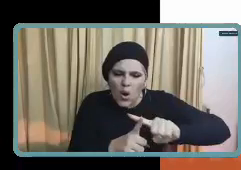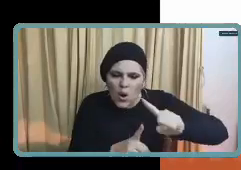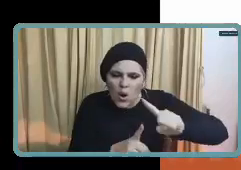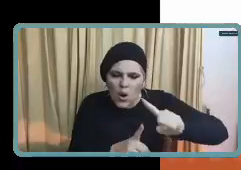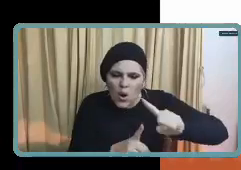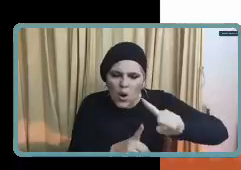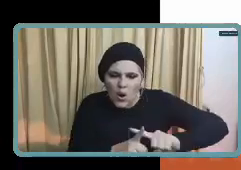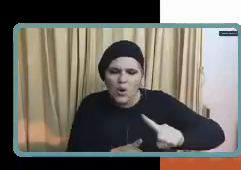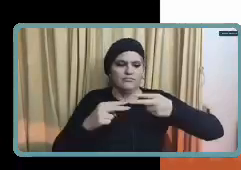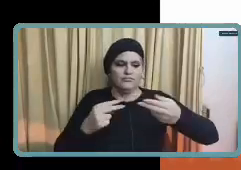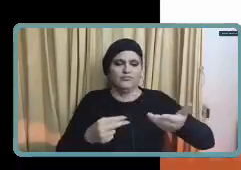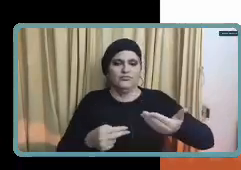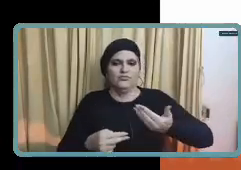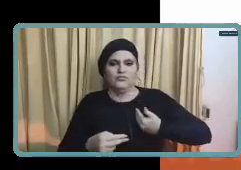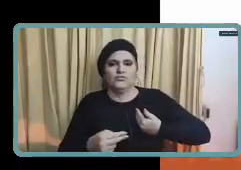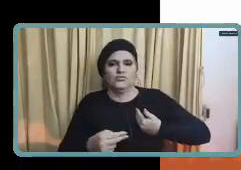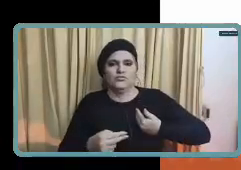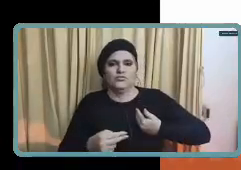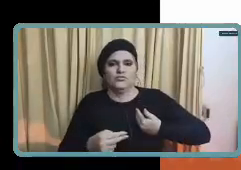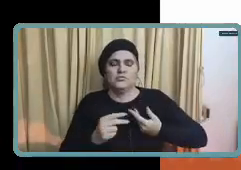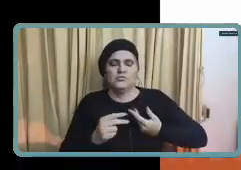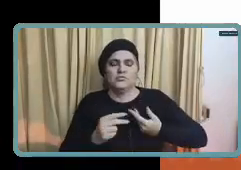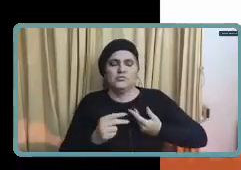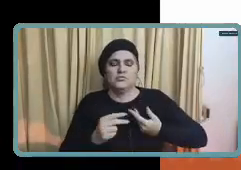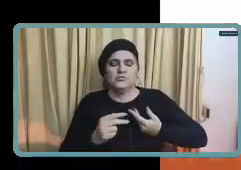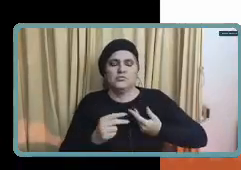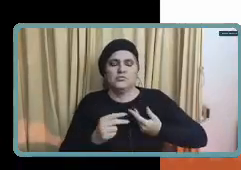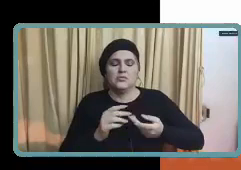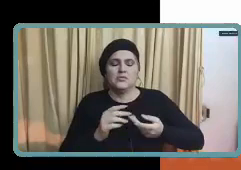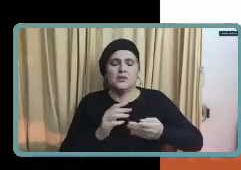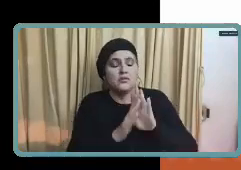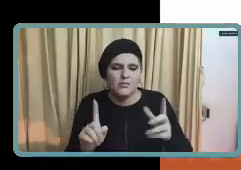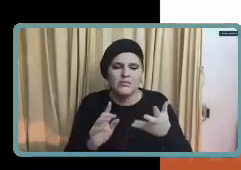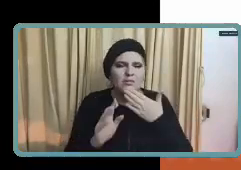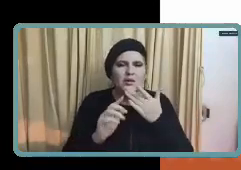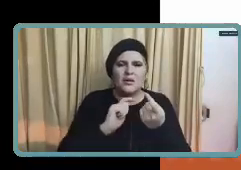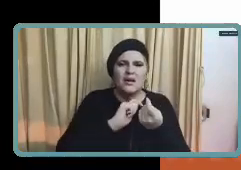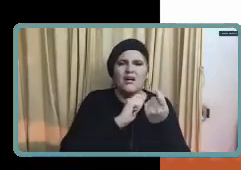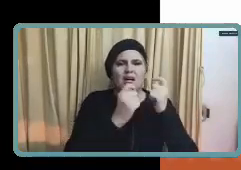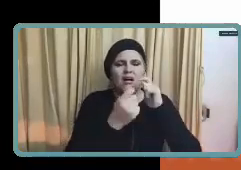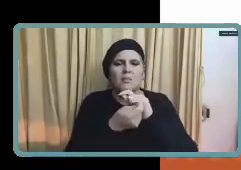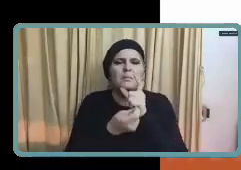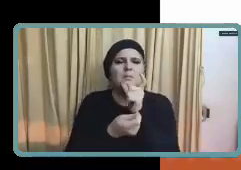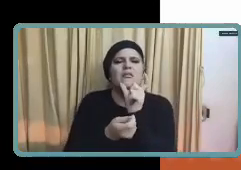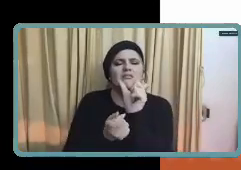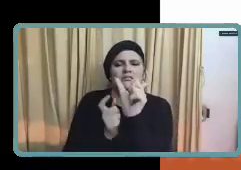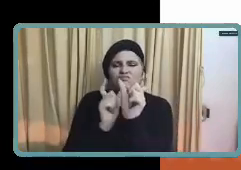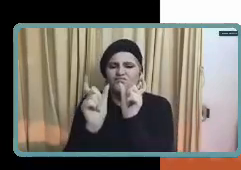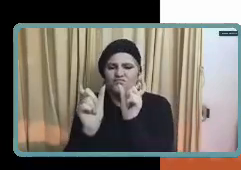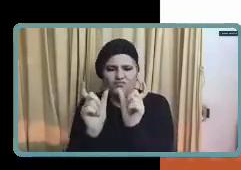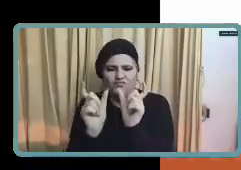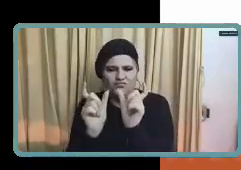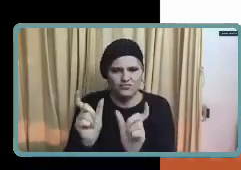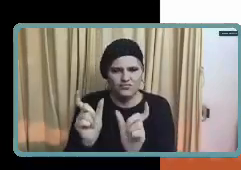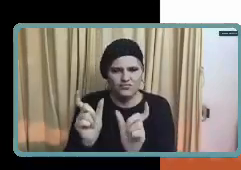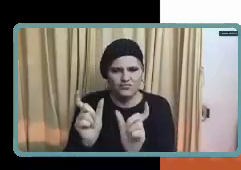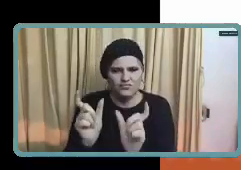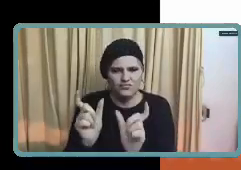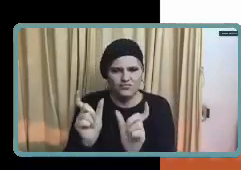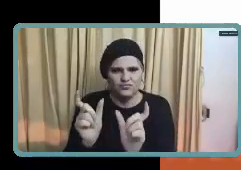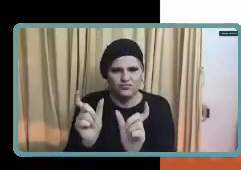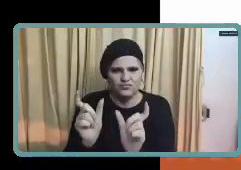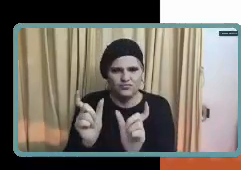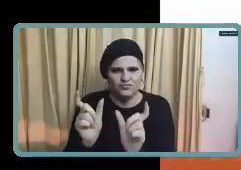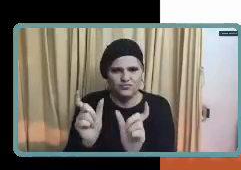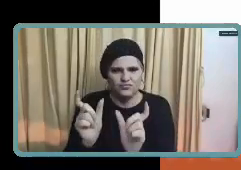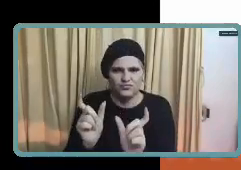totalmente distinta, de tal manera que se cambió las definiciones y sacando el síndrome de Rett,